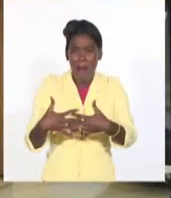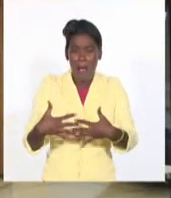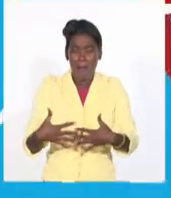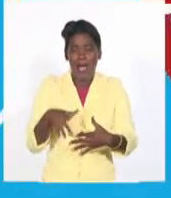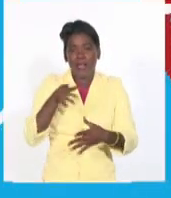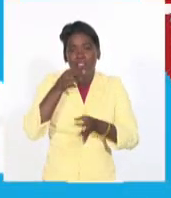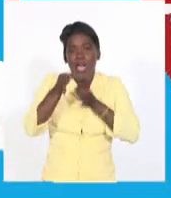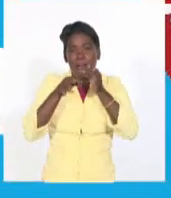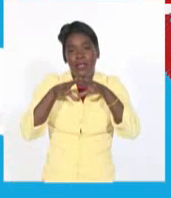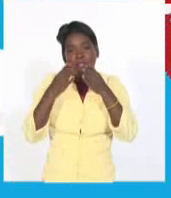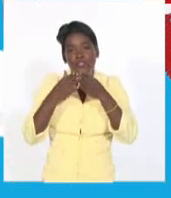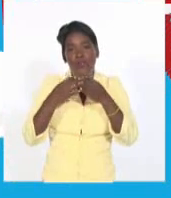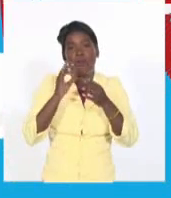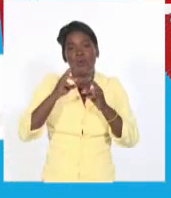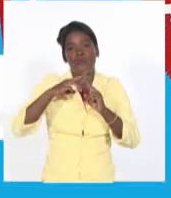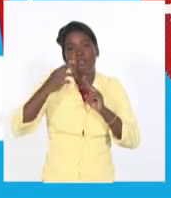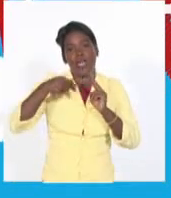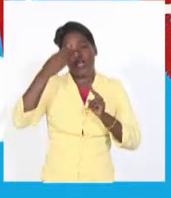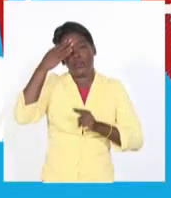Cuba.